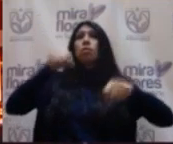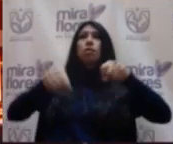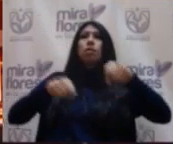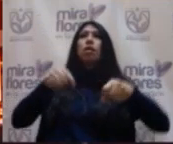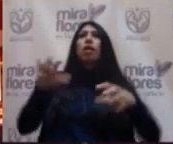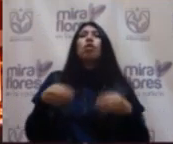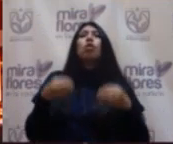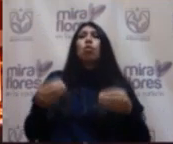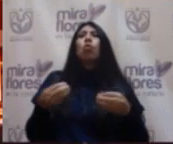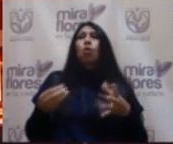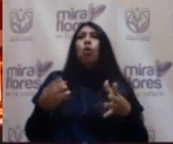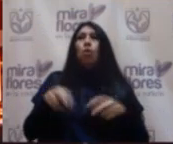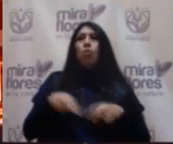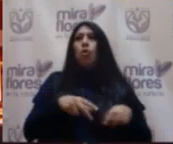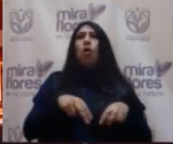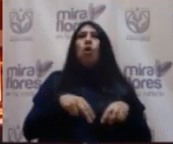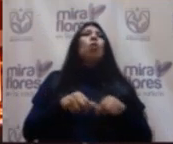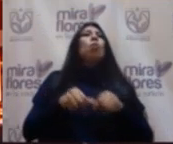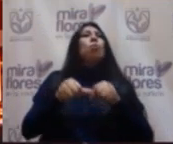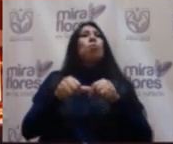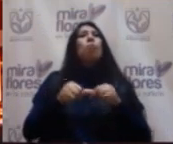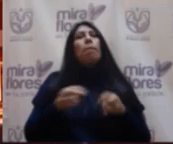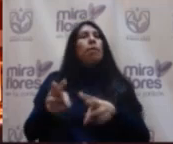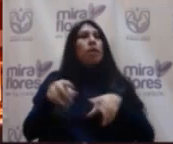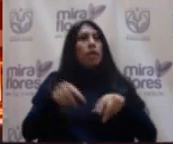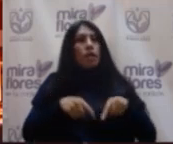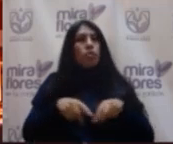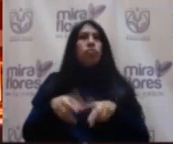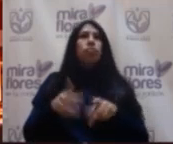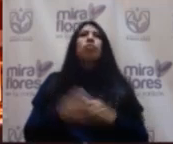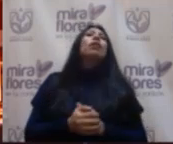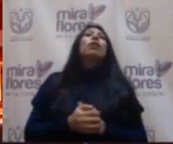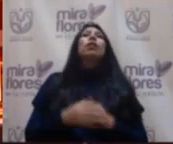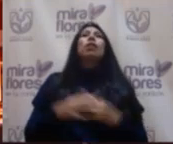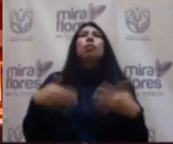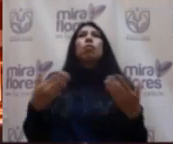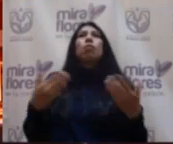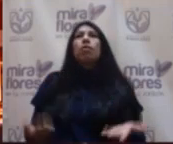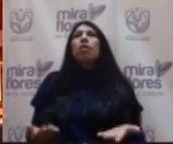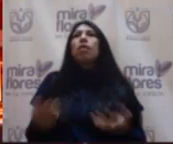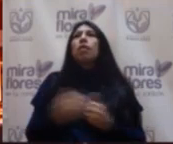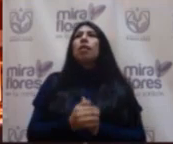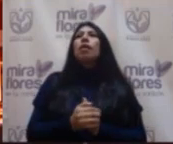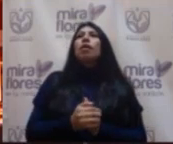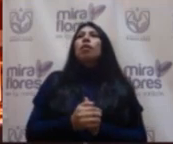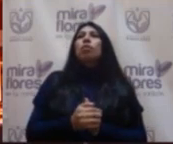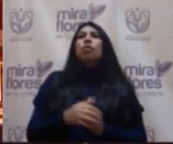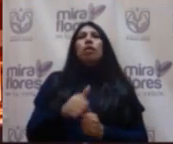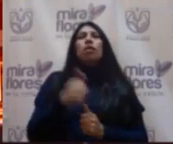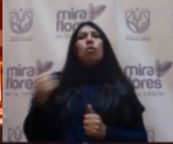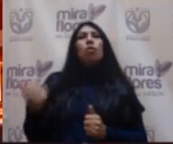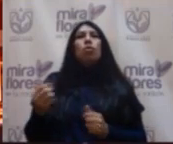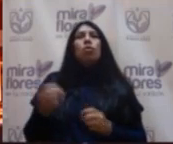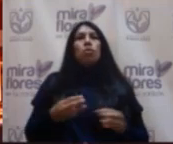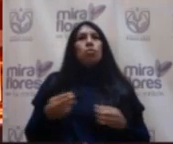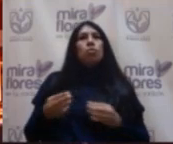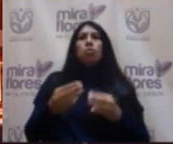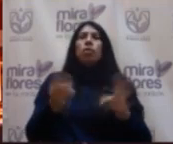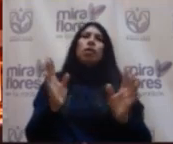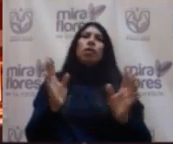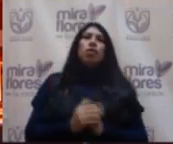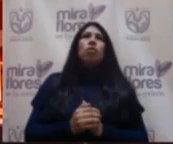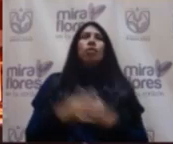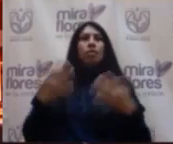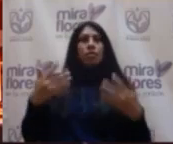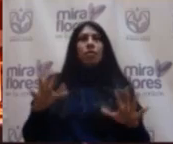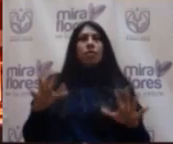movilidad sostenible, como la posibilidad de buscar un vehículo alternativo. Y dicho sea de paso, la